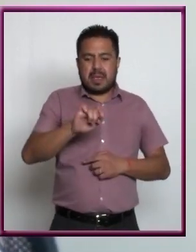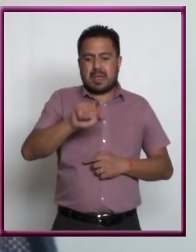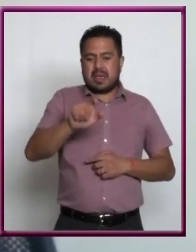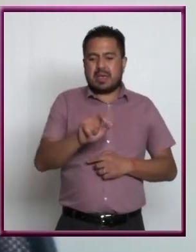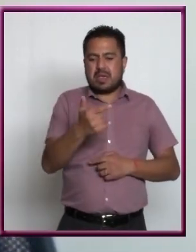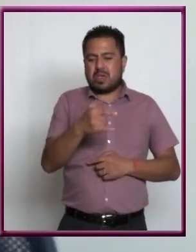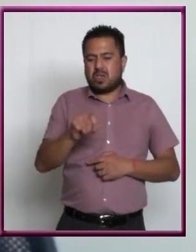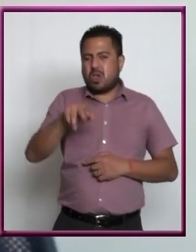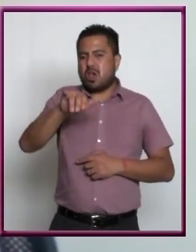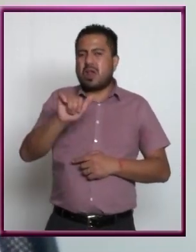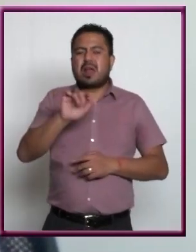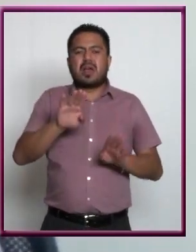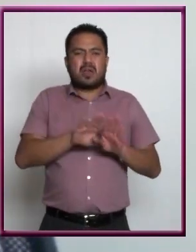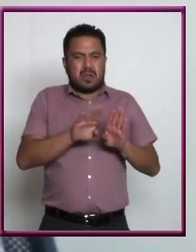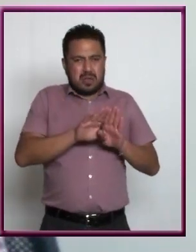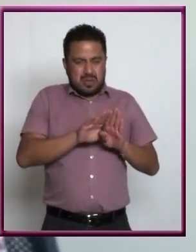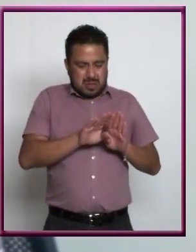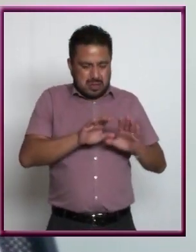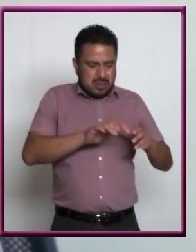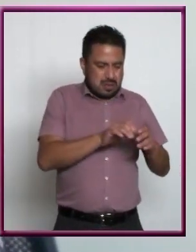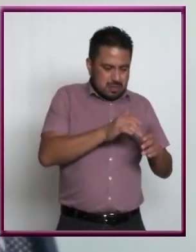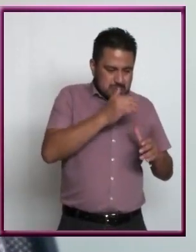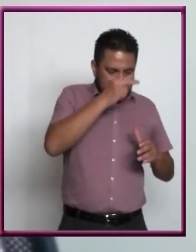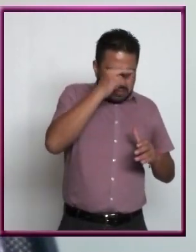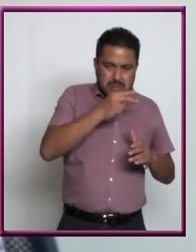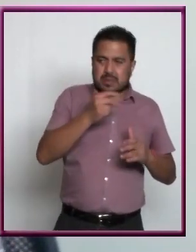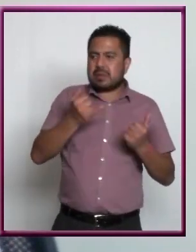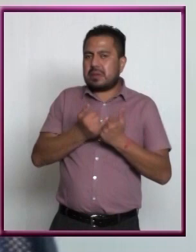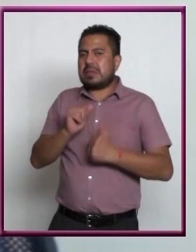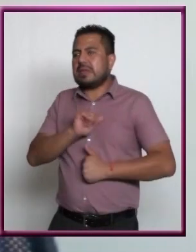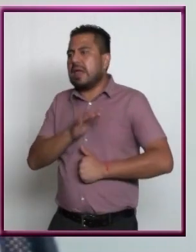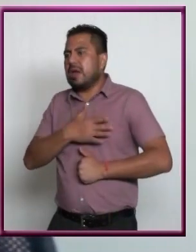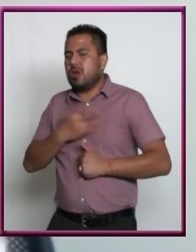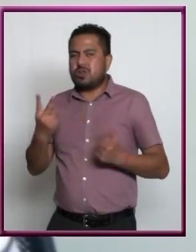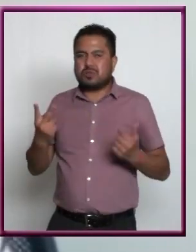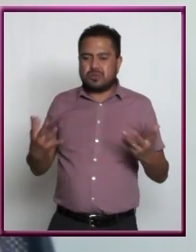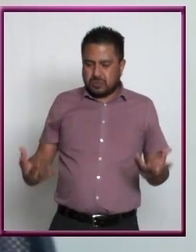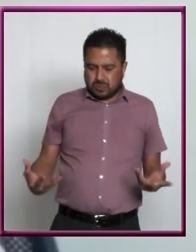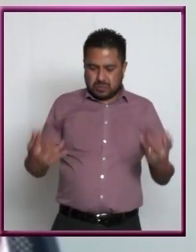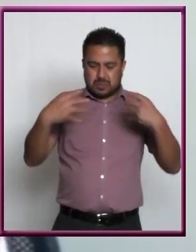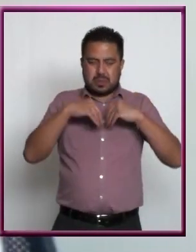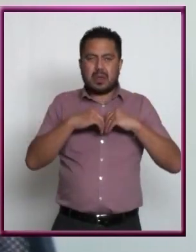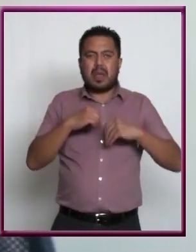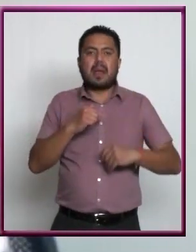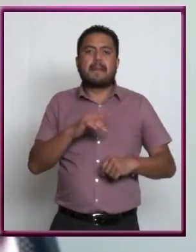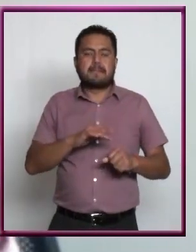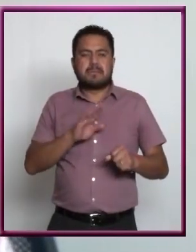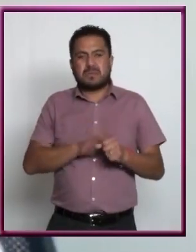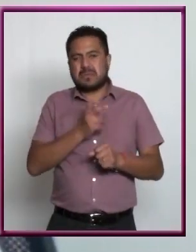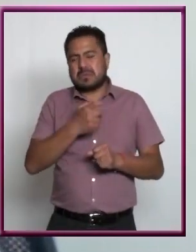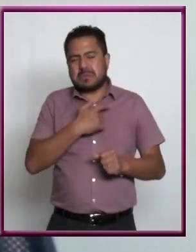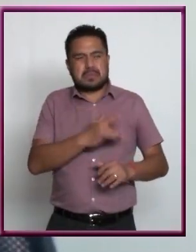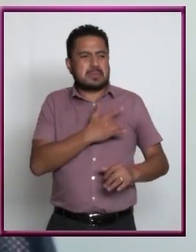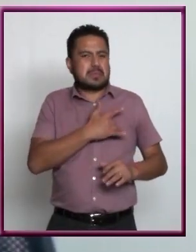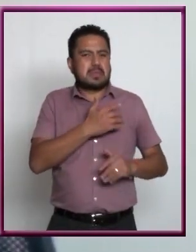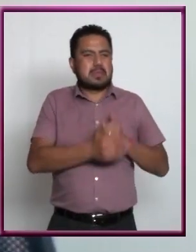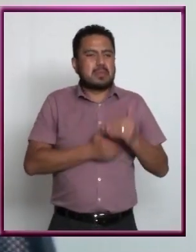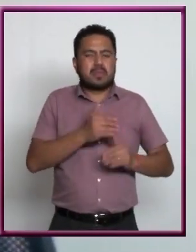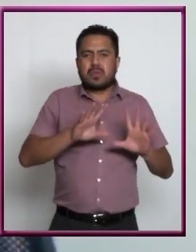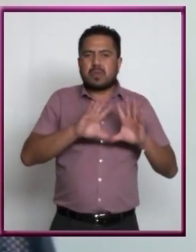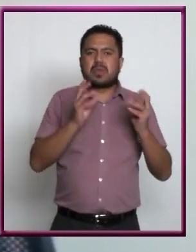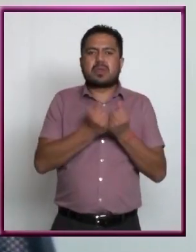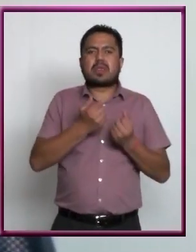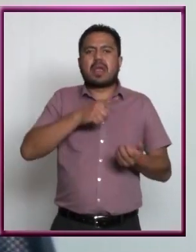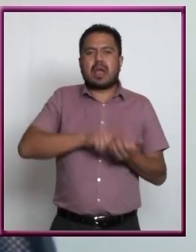¿no? Que un poco conserva la X mexicana y la ñ española. Entonces me gusta mucho considerar ese gentilicio como parte de los que tenemos